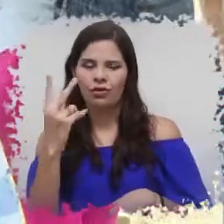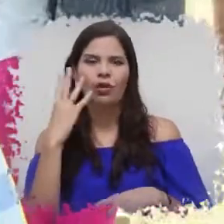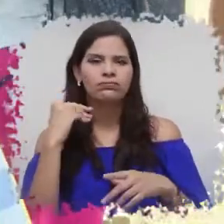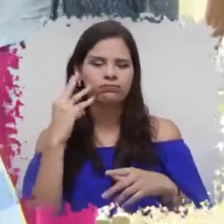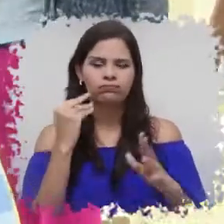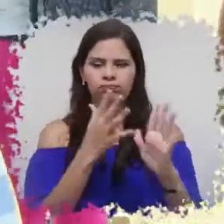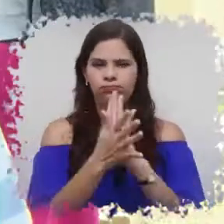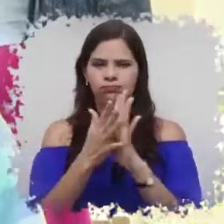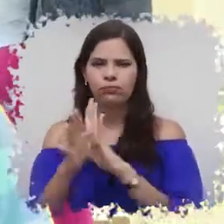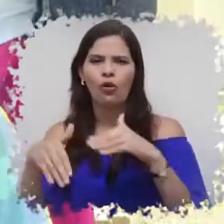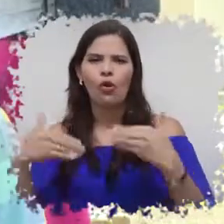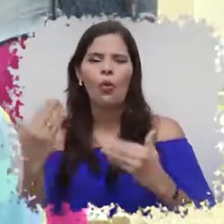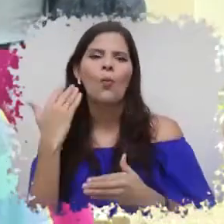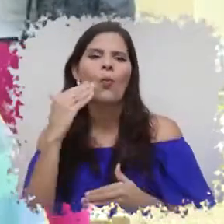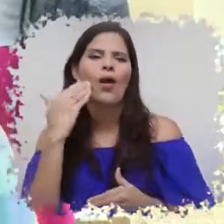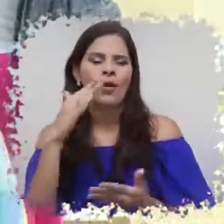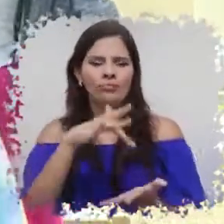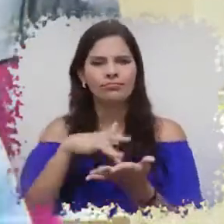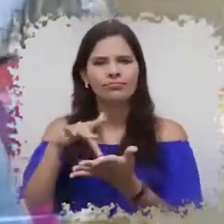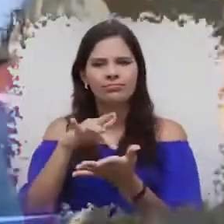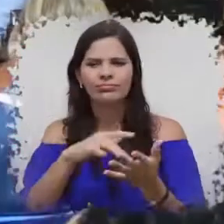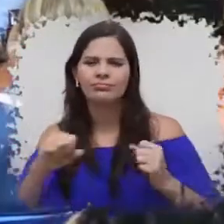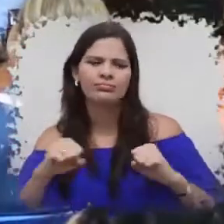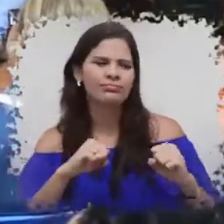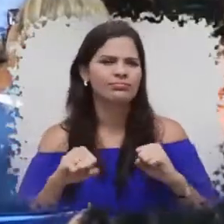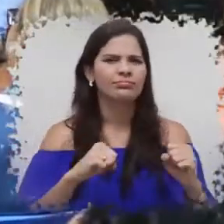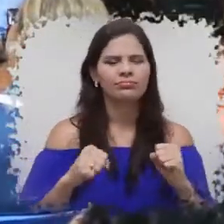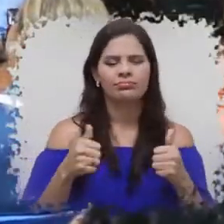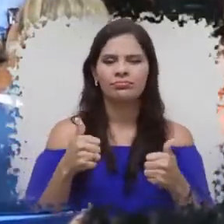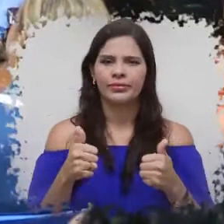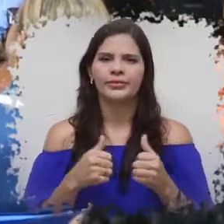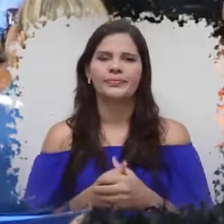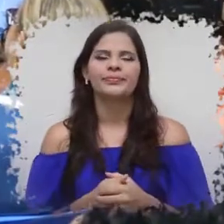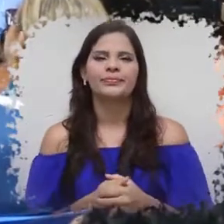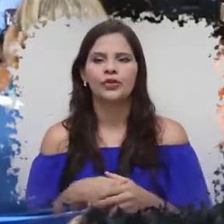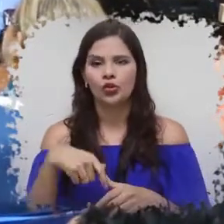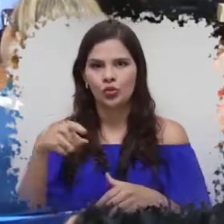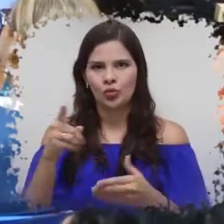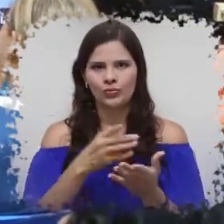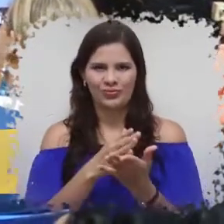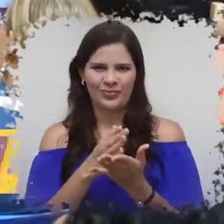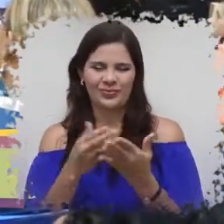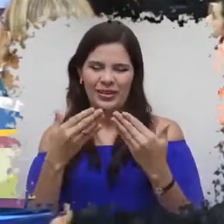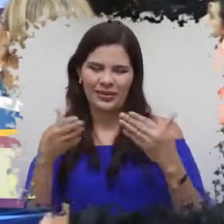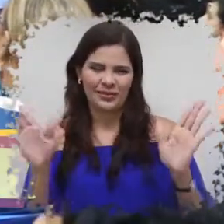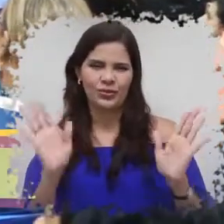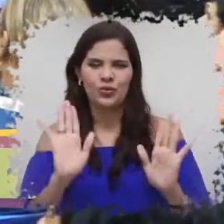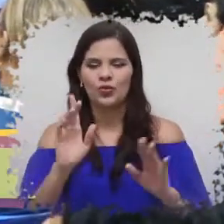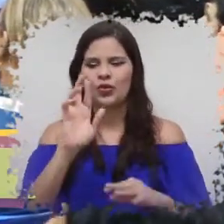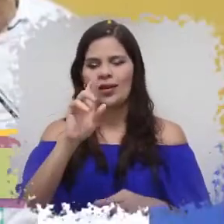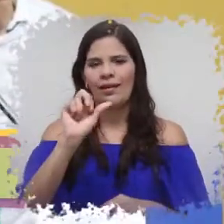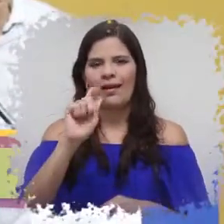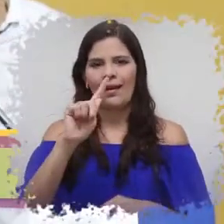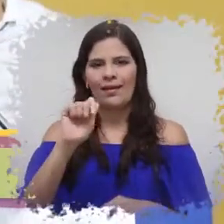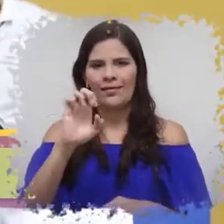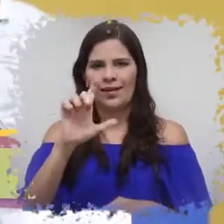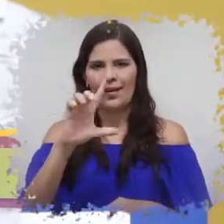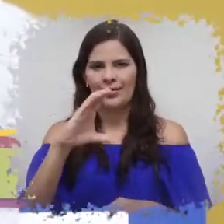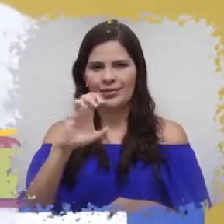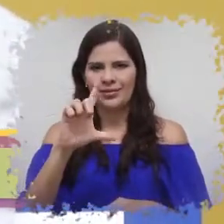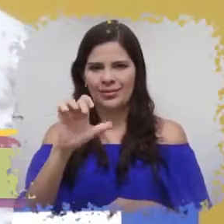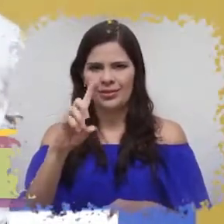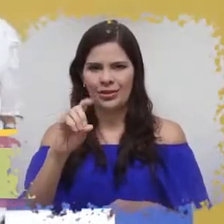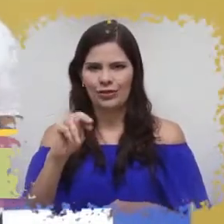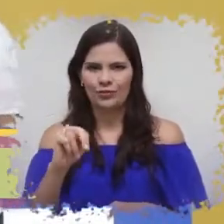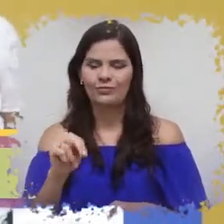de la participación de la mujer en la vida pública. La cátedra abierta Rafael Celedón de la Universidad del Magdalena fue el espacio propicio